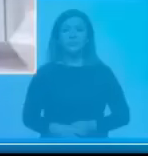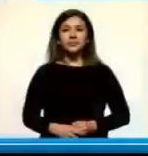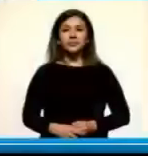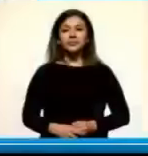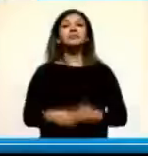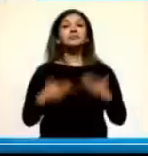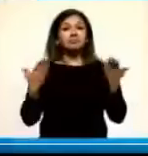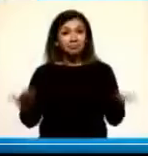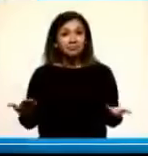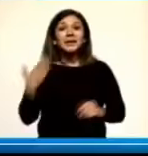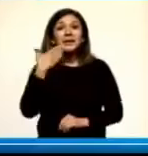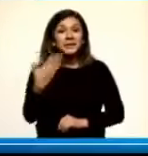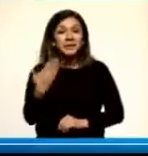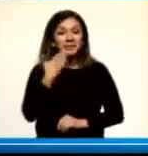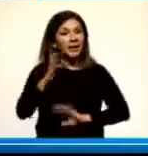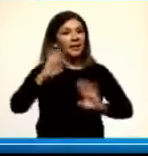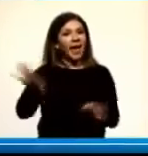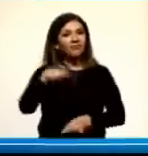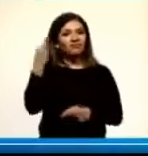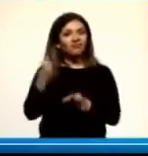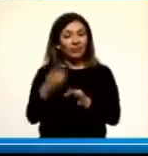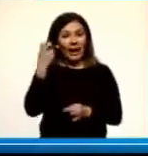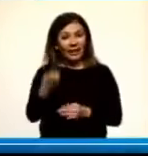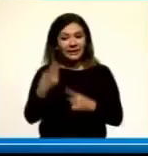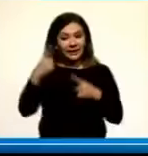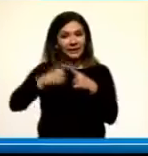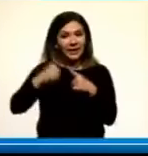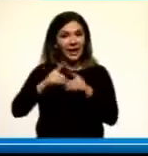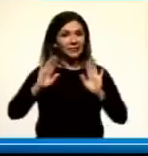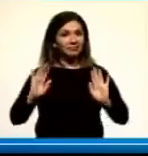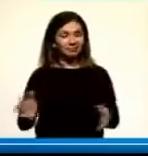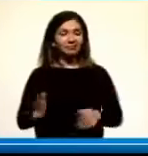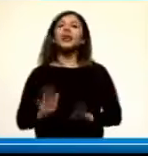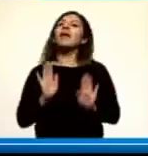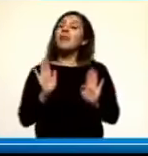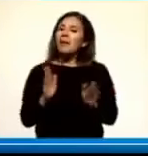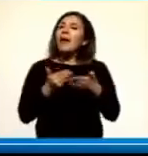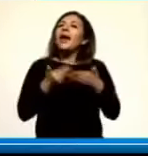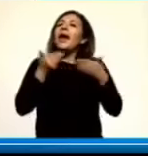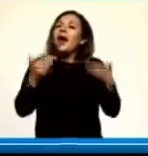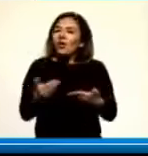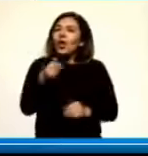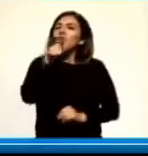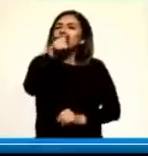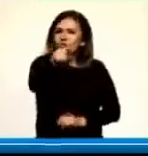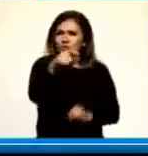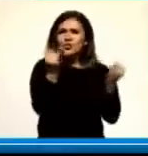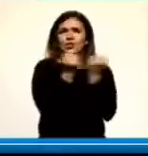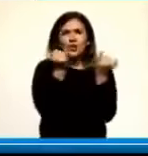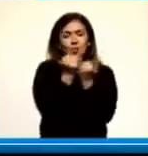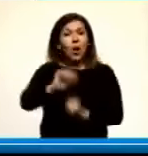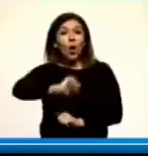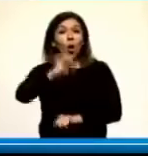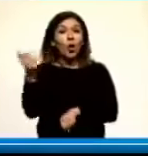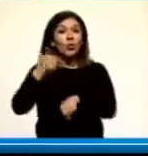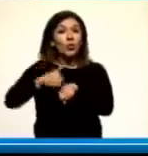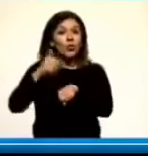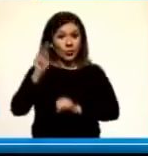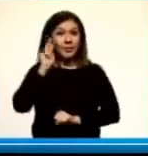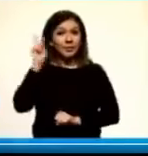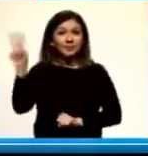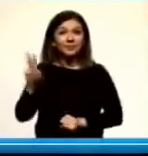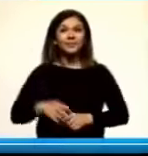Muy bien, ya terminamos con nuestra tarea. Ahora intenta tú con este otro número.